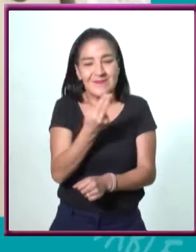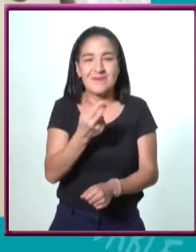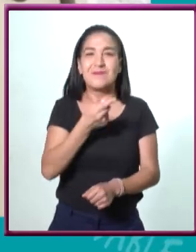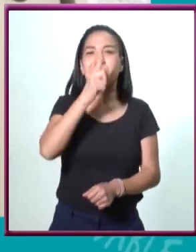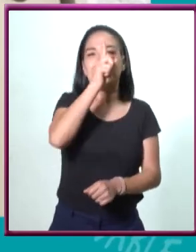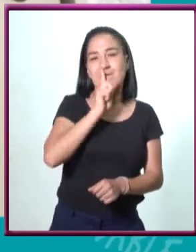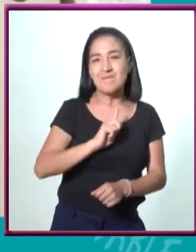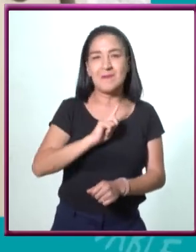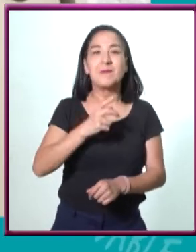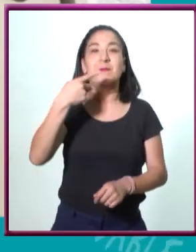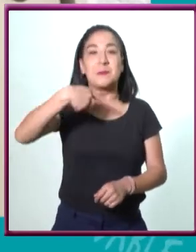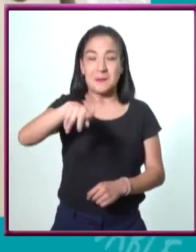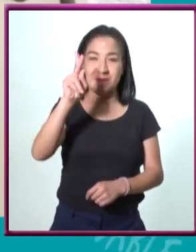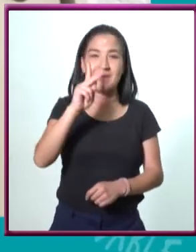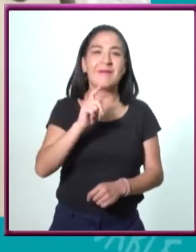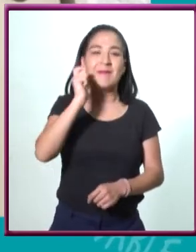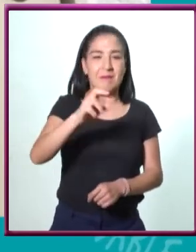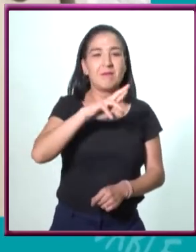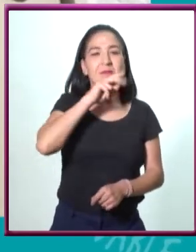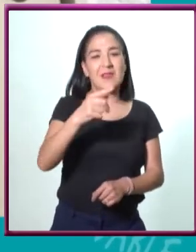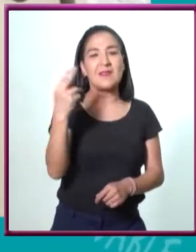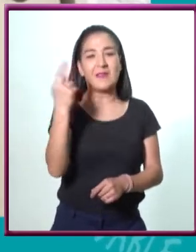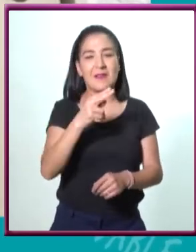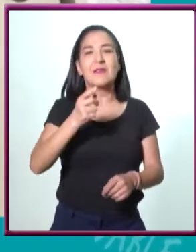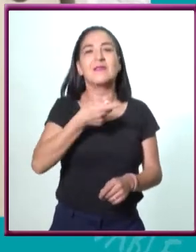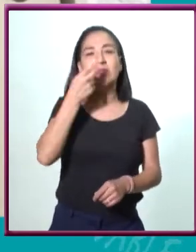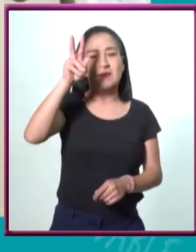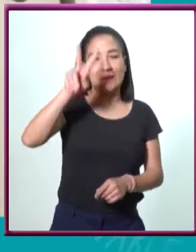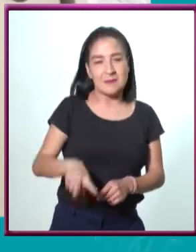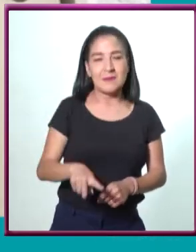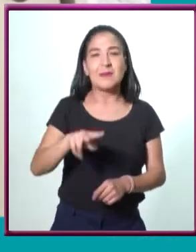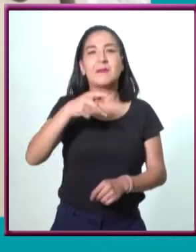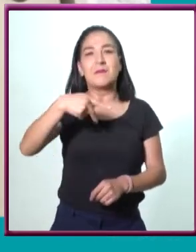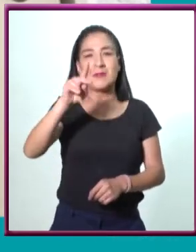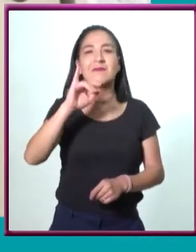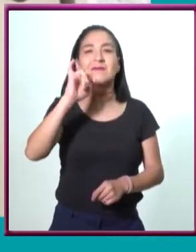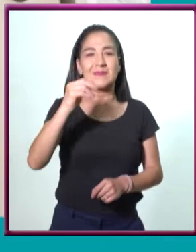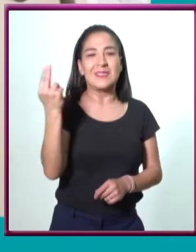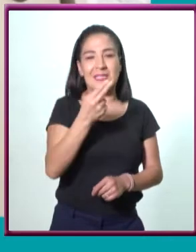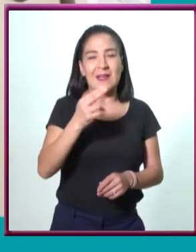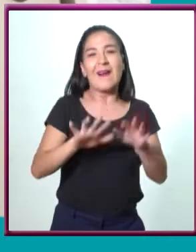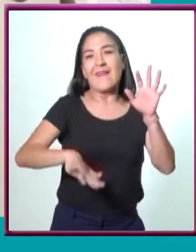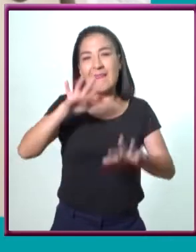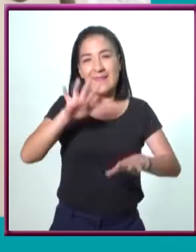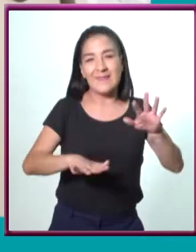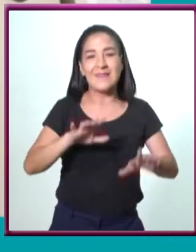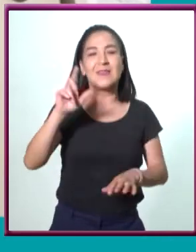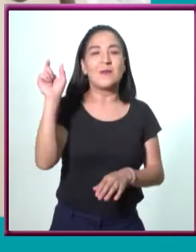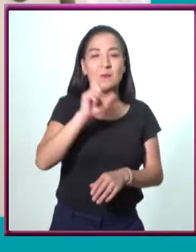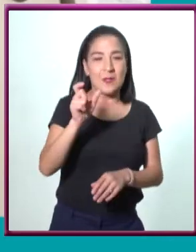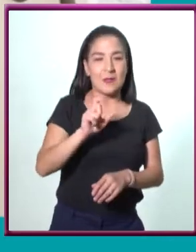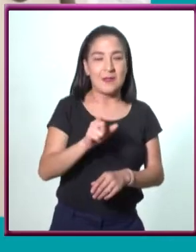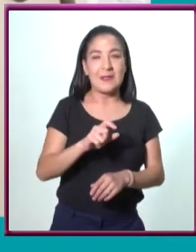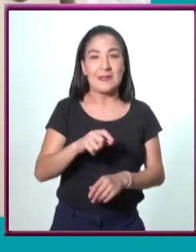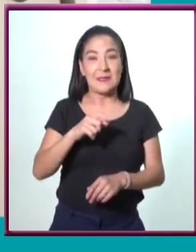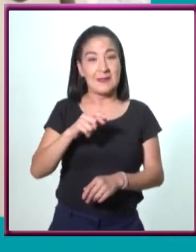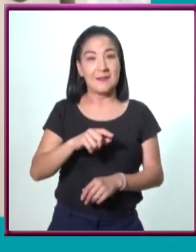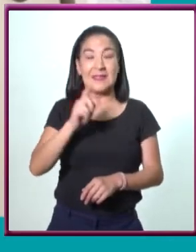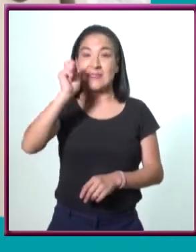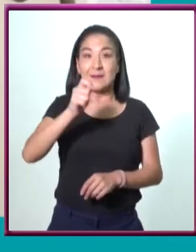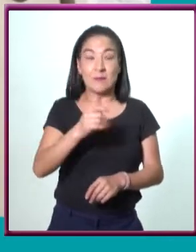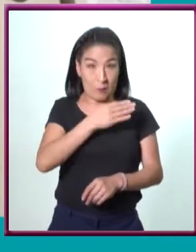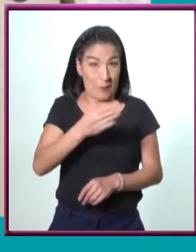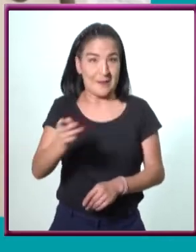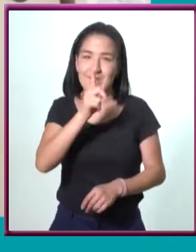pero yo creo que lo mejor es mantener la verdad, pero sí siento que hay ocasiones donde no que sea bueno